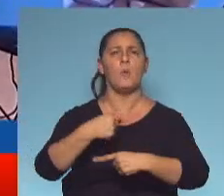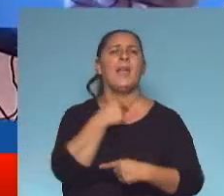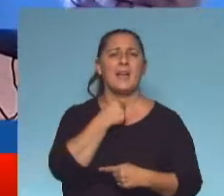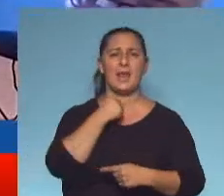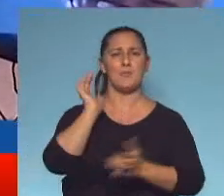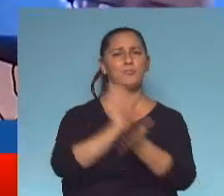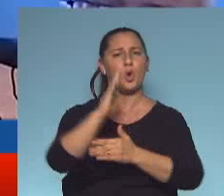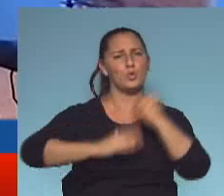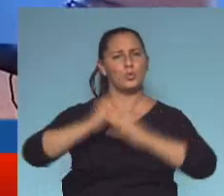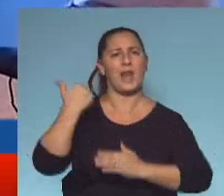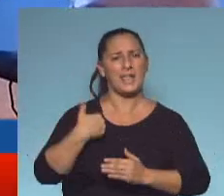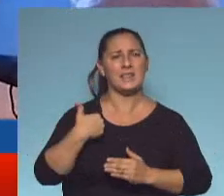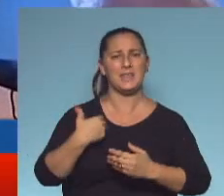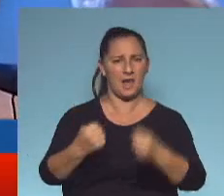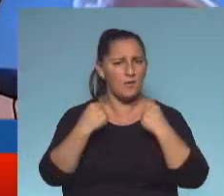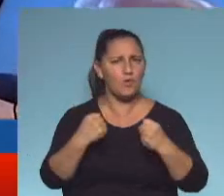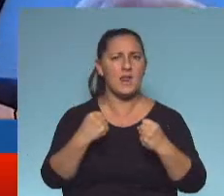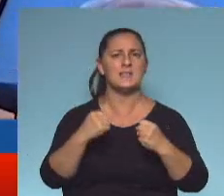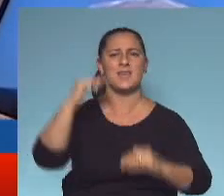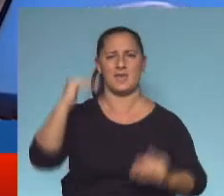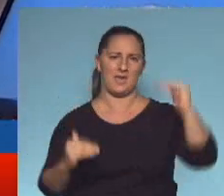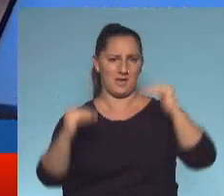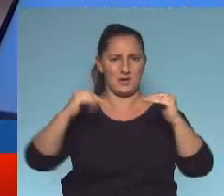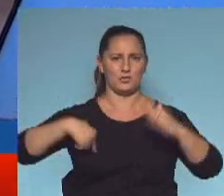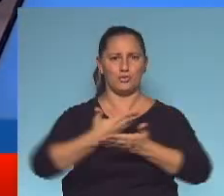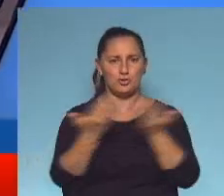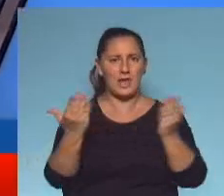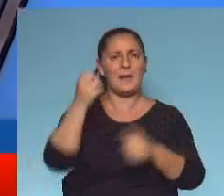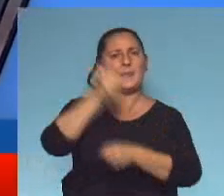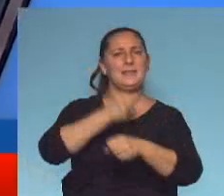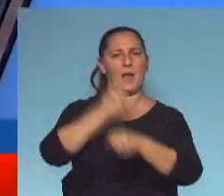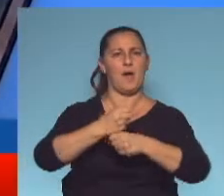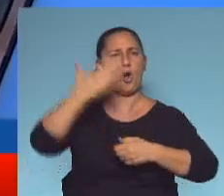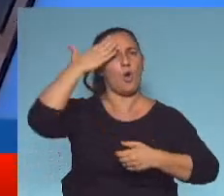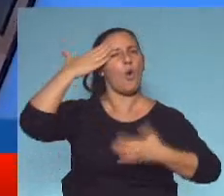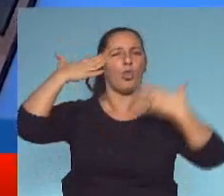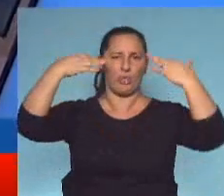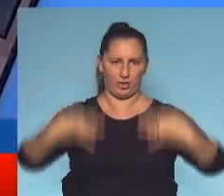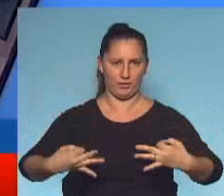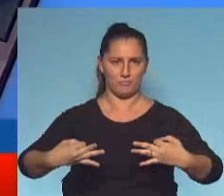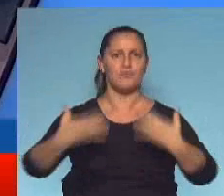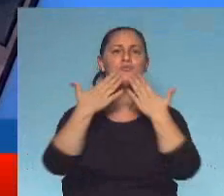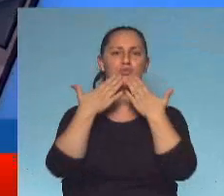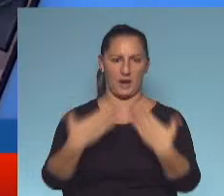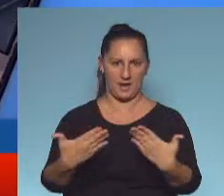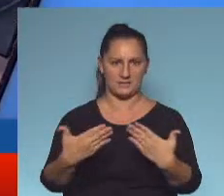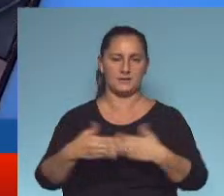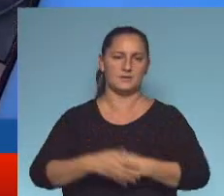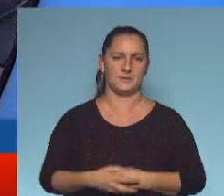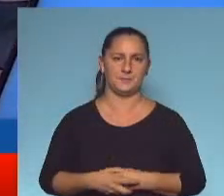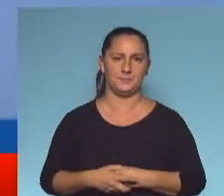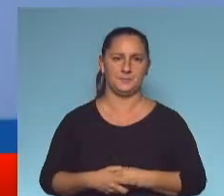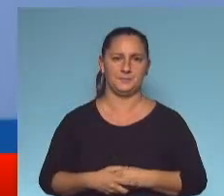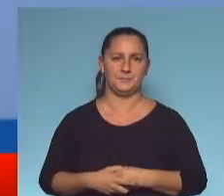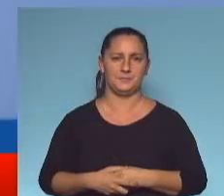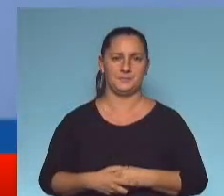sin descartado, con mayor equidad social y trabajo digno. Muchas gracias.